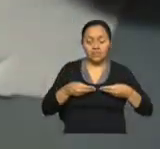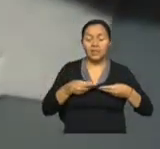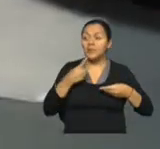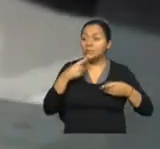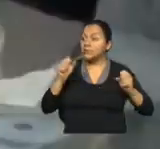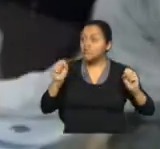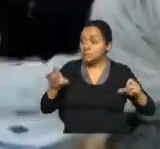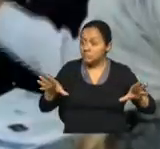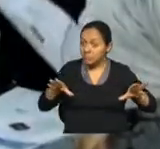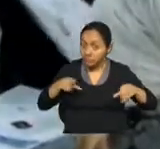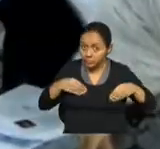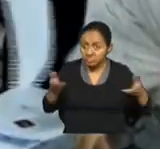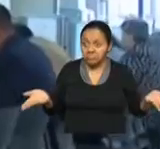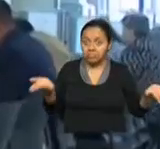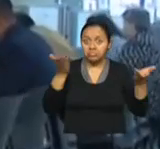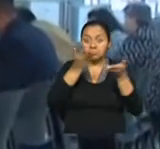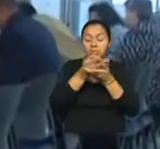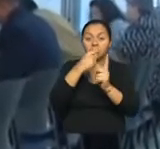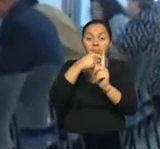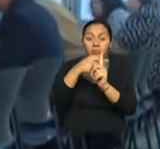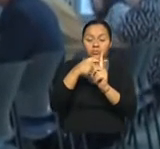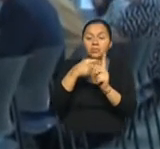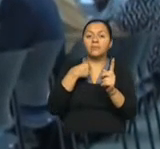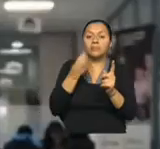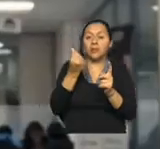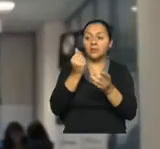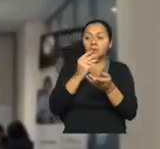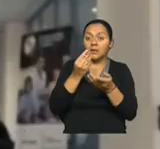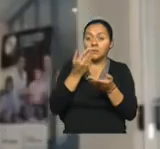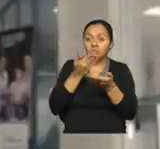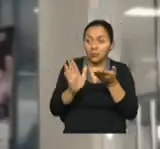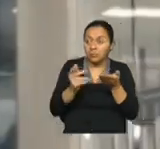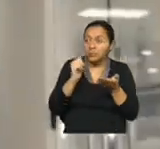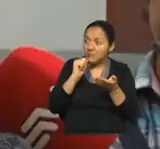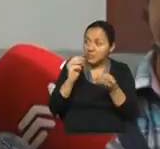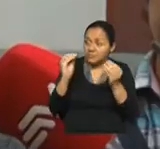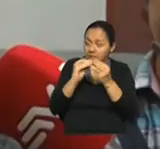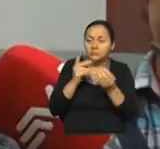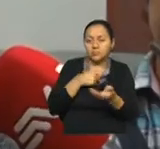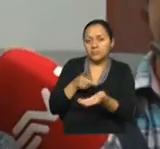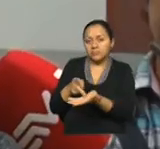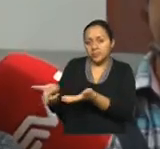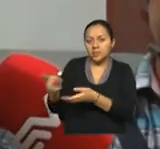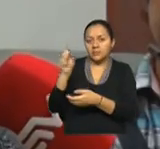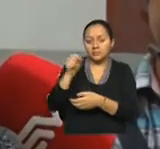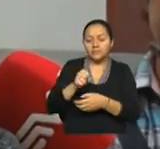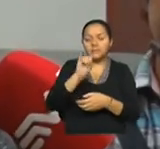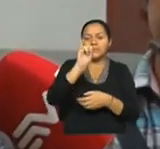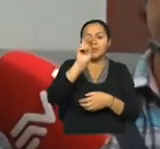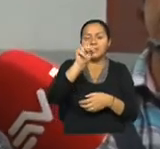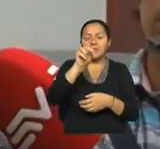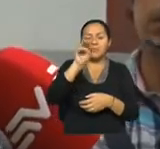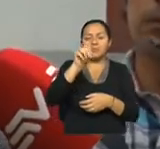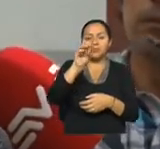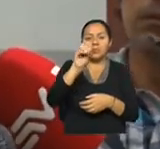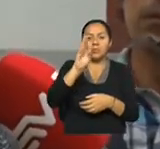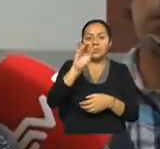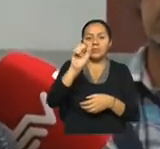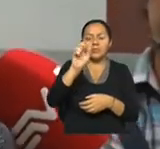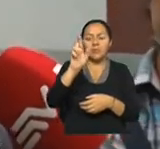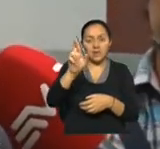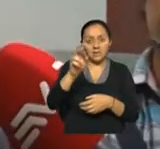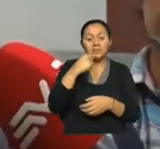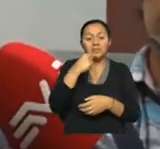esa operación resultara un saldo a favor del ISFA, será cancelado por Inmobiliar. Inmobiliar ha aceptado que se